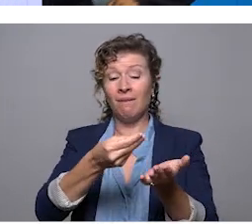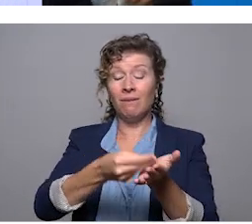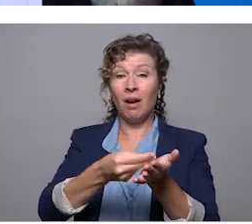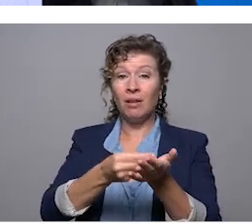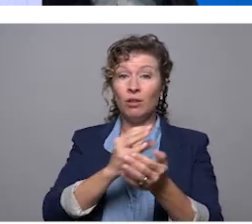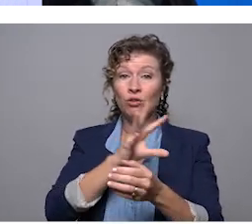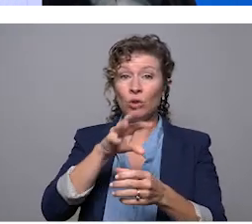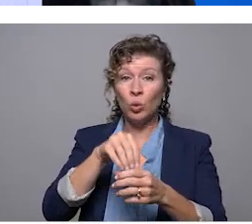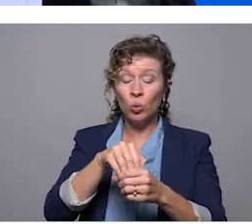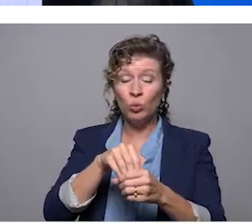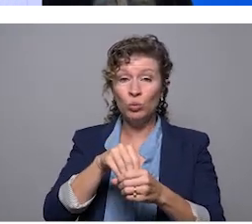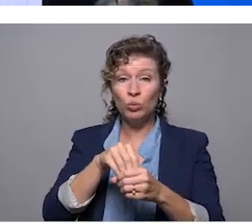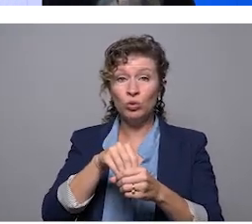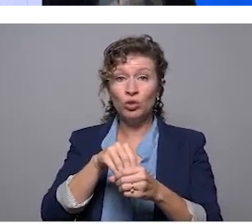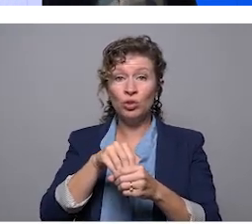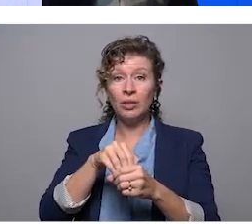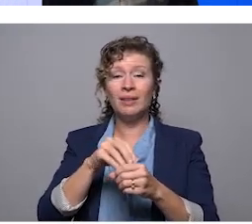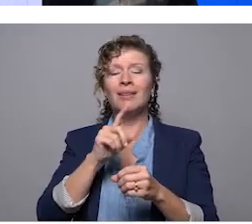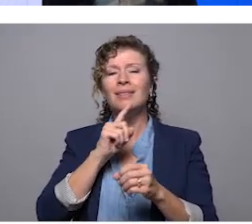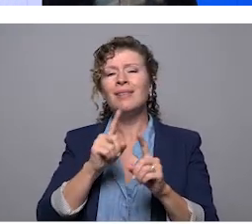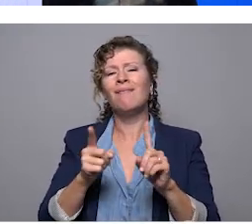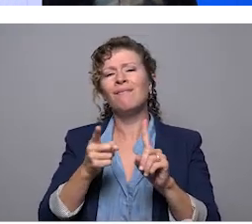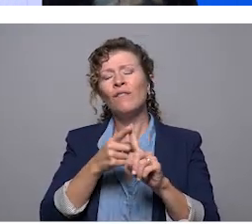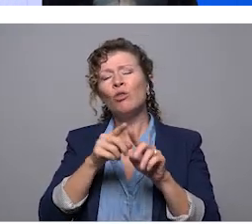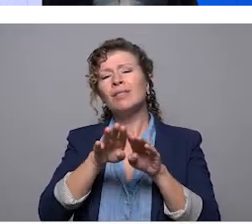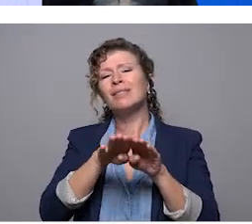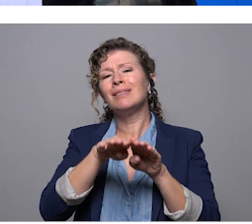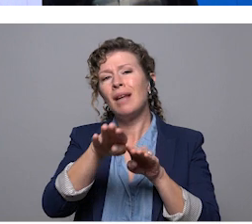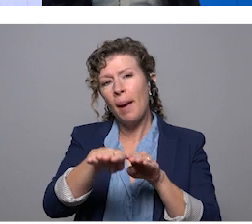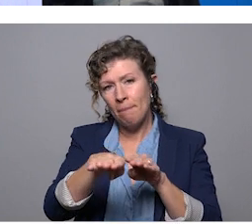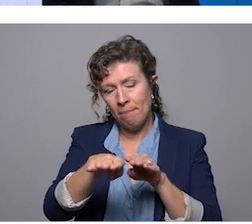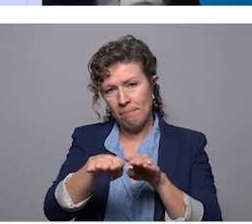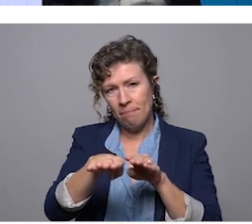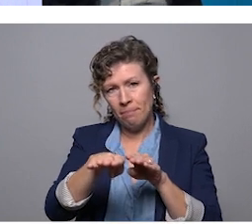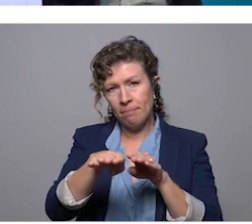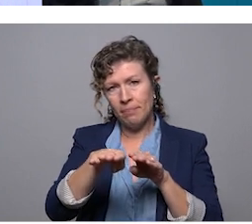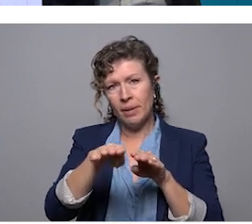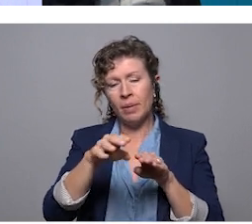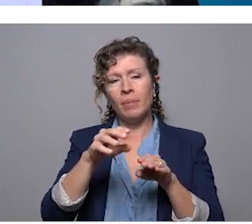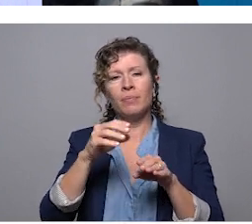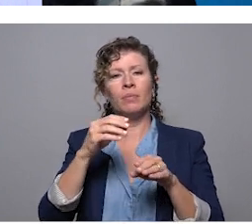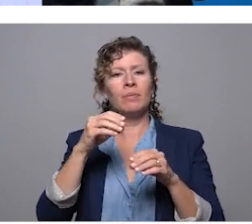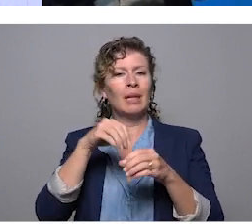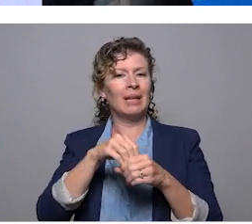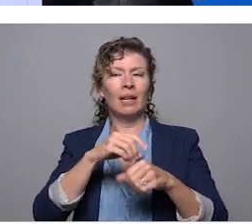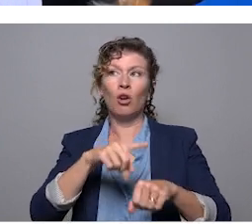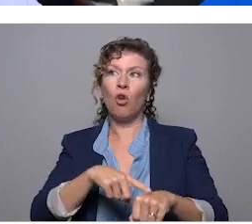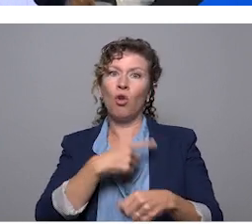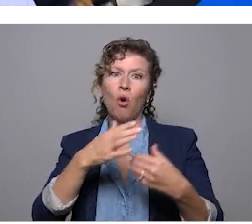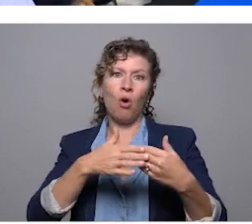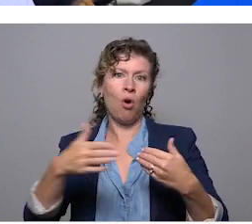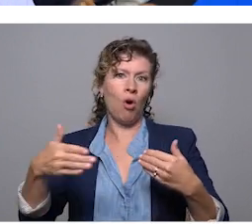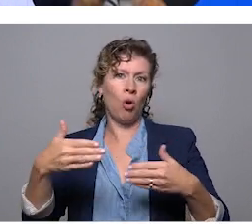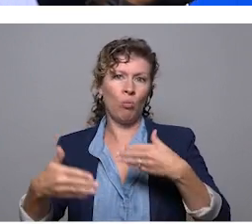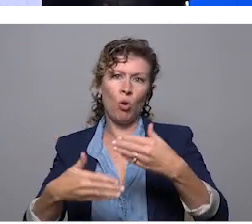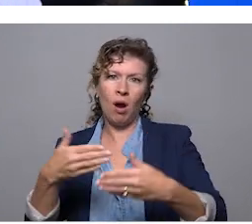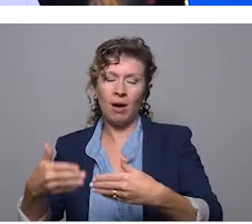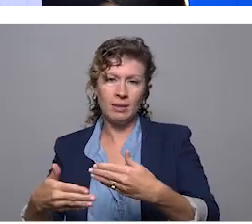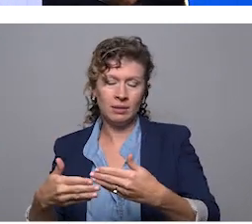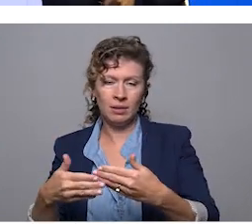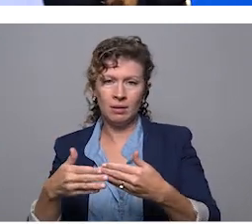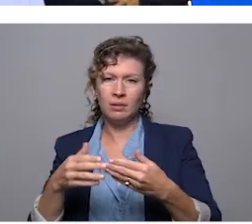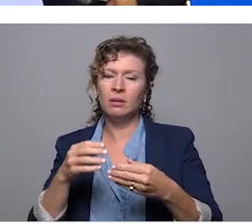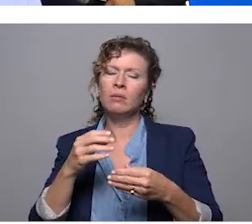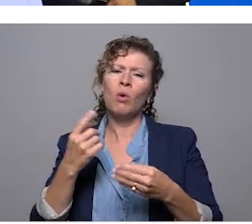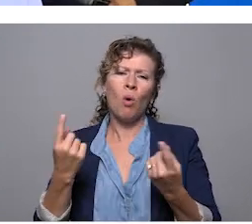es el primer paso de un largo proceso siempre necesario Muchas gracias